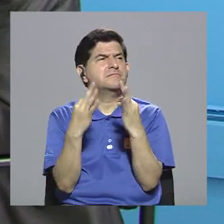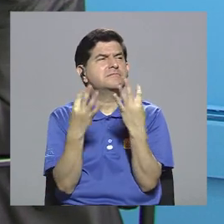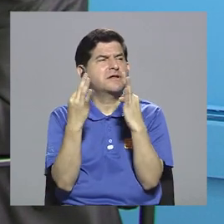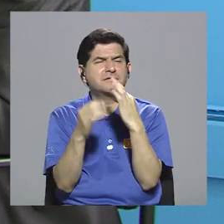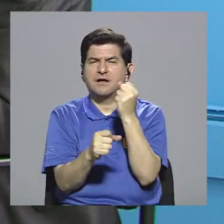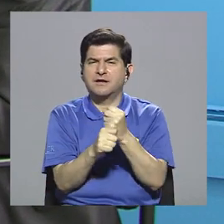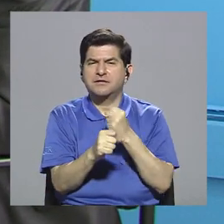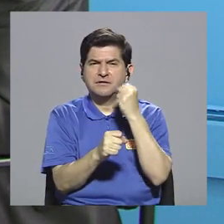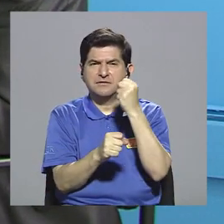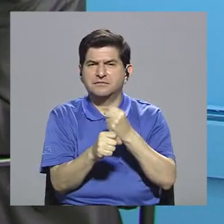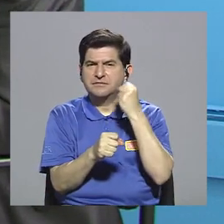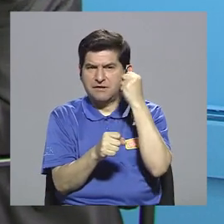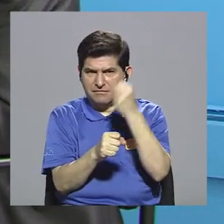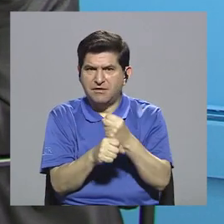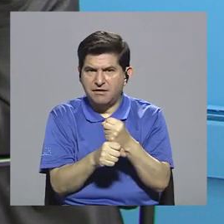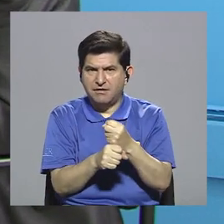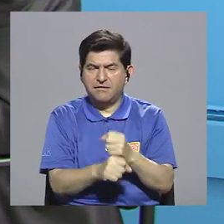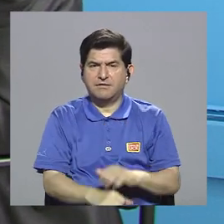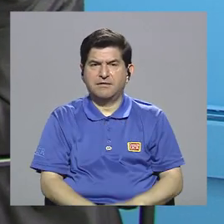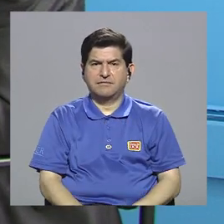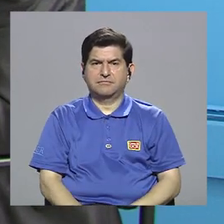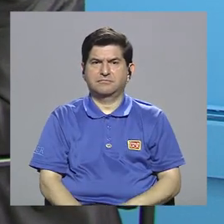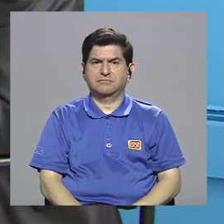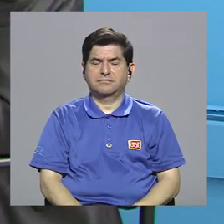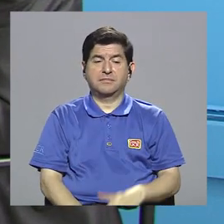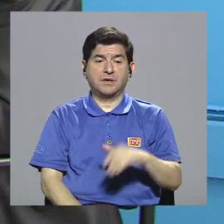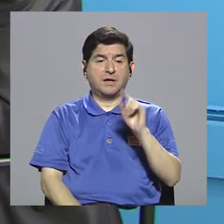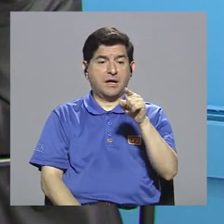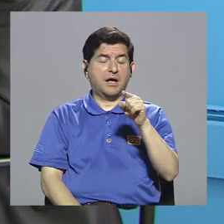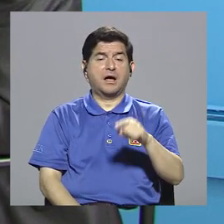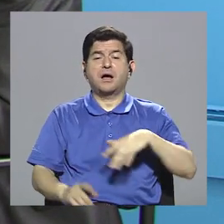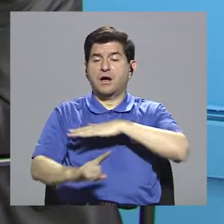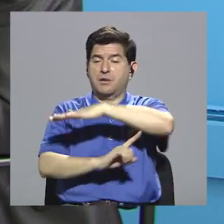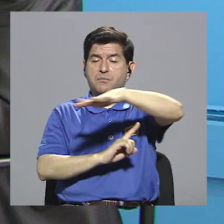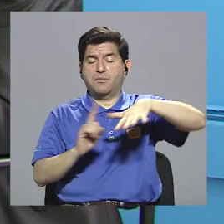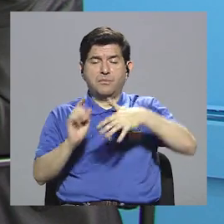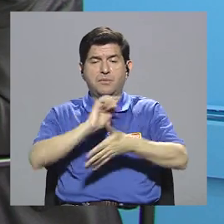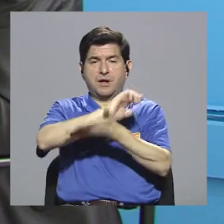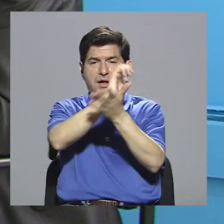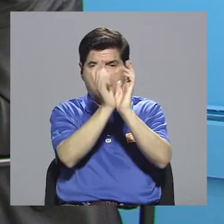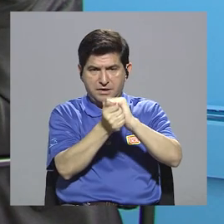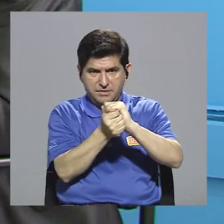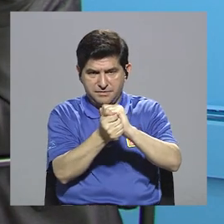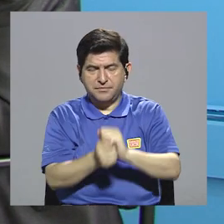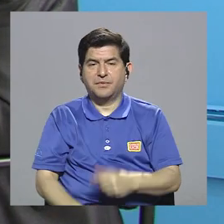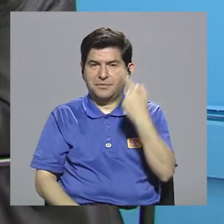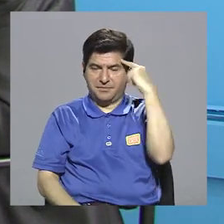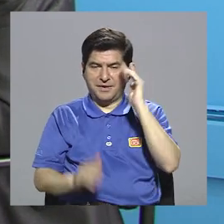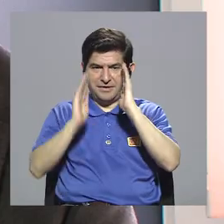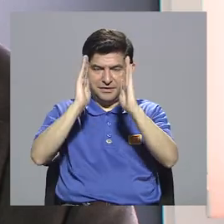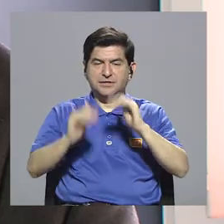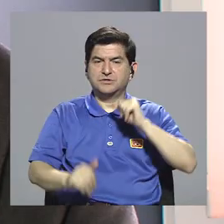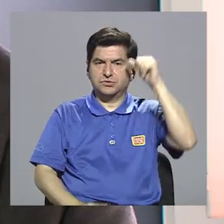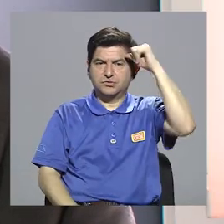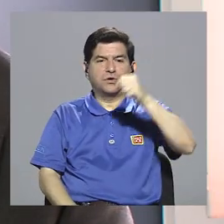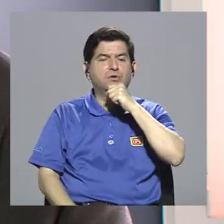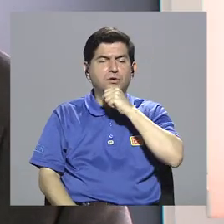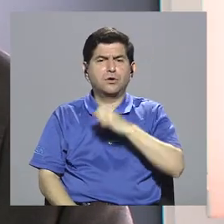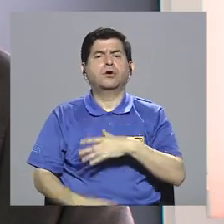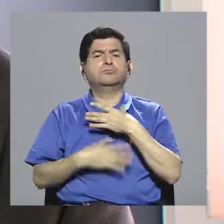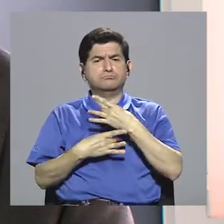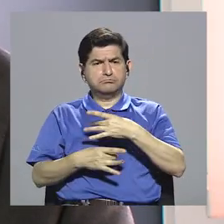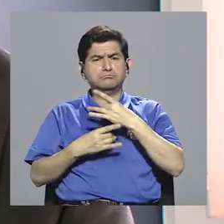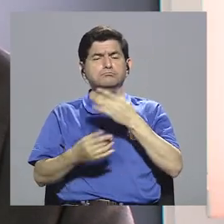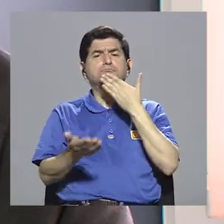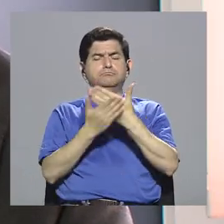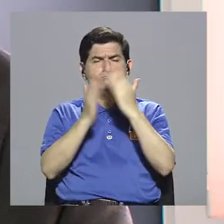en trabajar por tener entorno adaptados al adulto mayor o sea había mucho interés muy